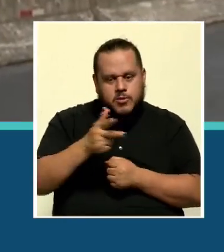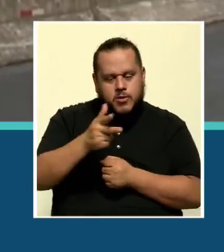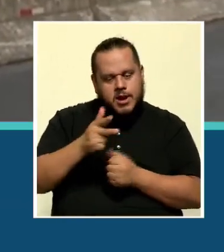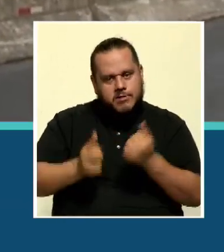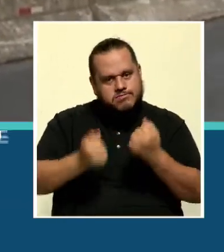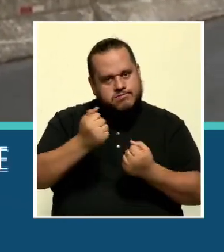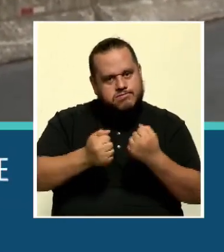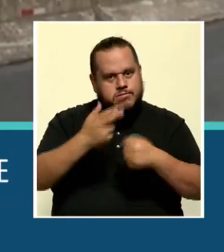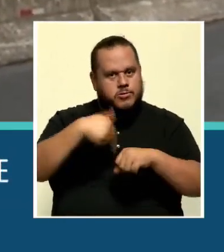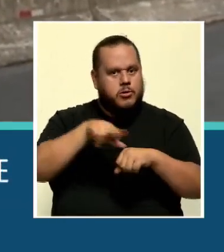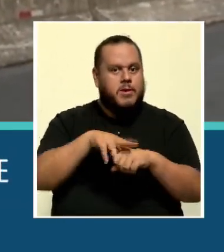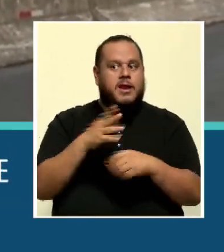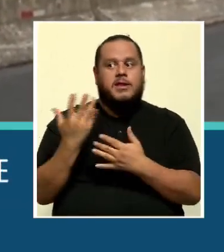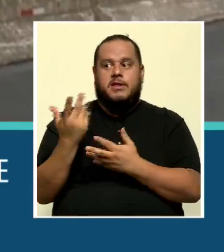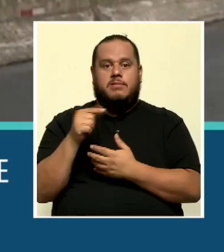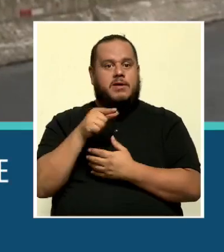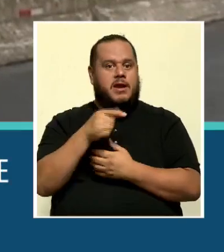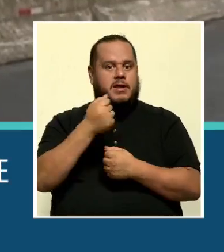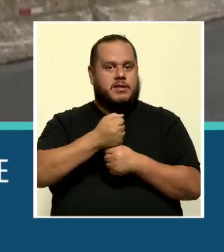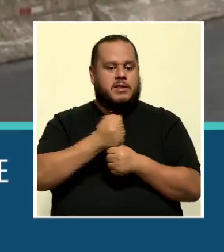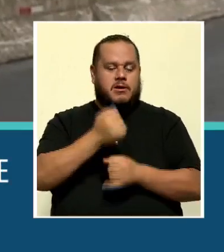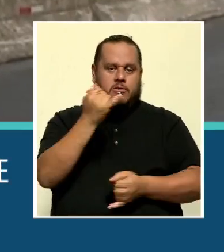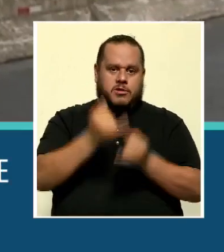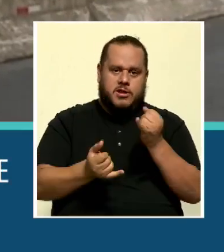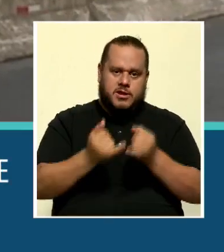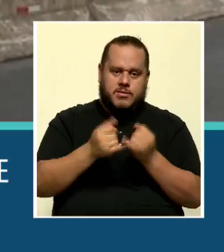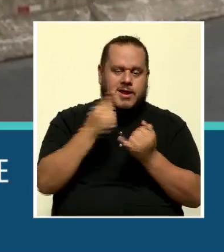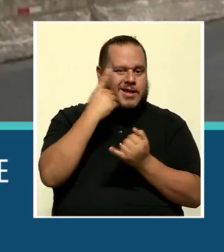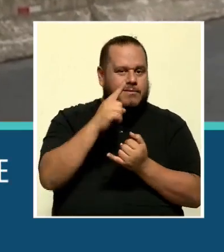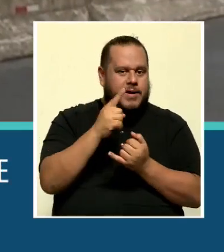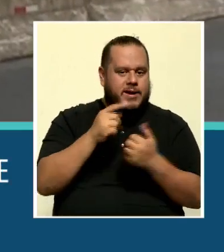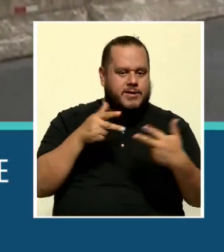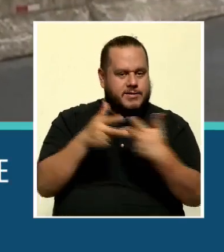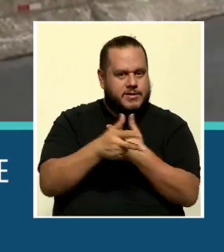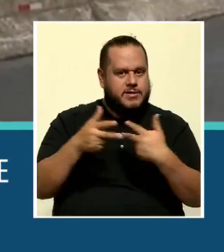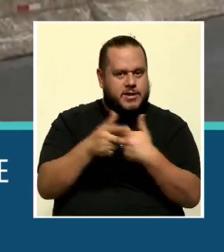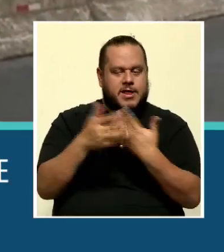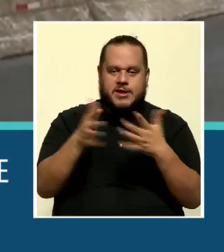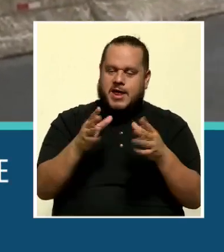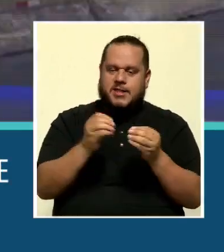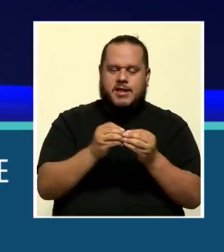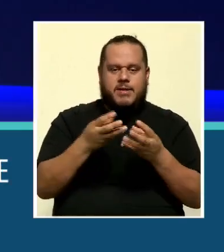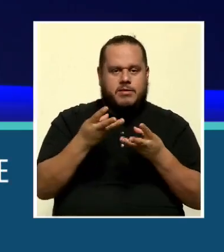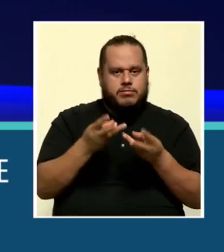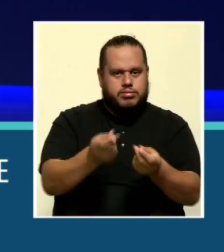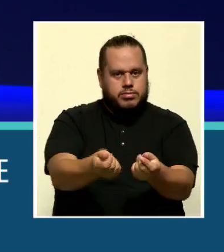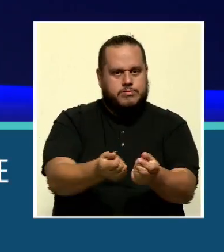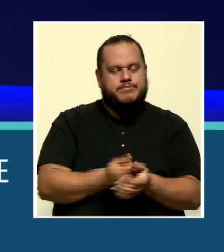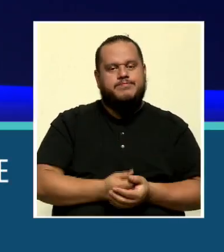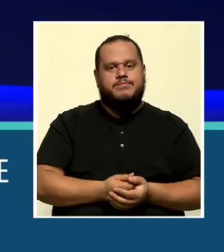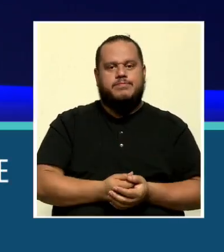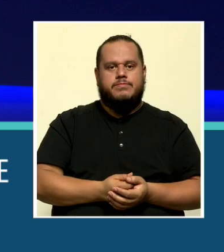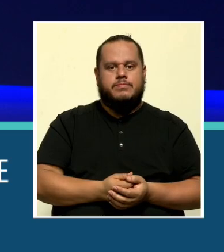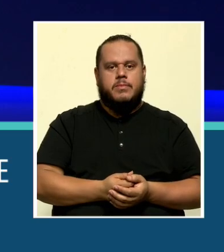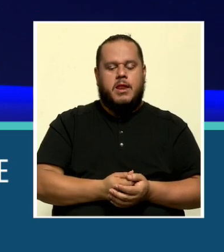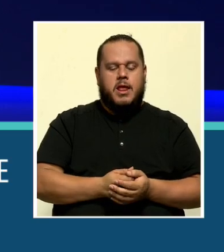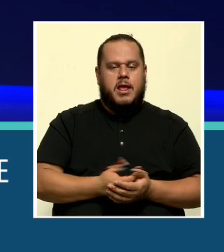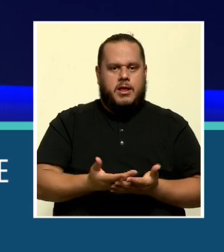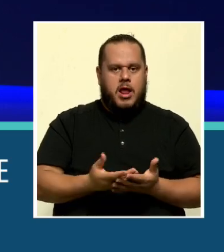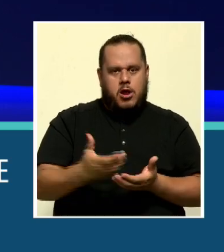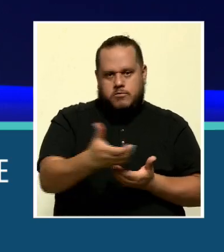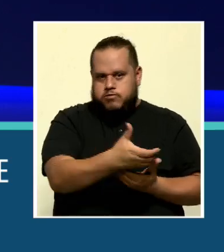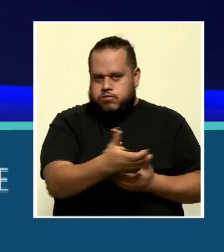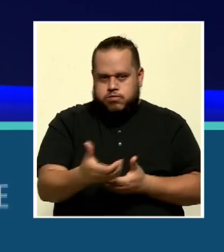acá y esperar a que esta obra esté concluida para que el tránsito ya sea más fluido. El Cuerpo de